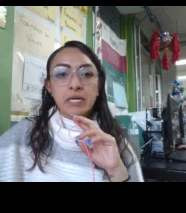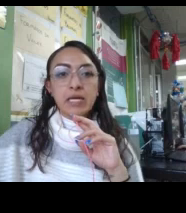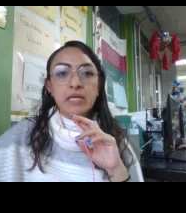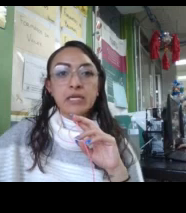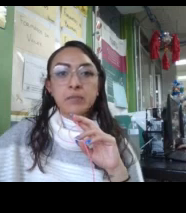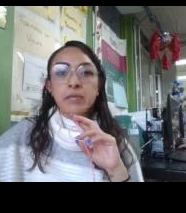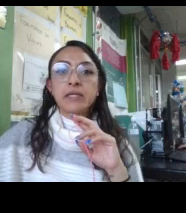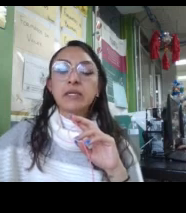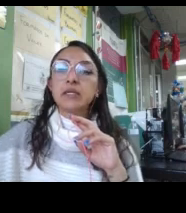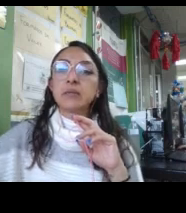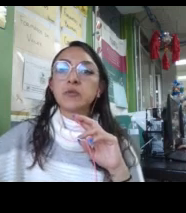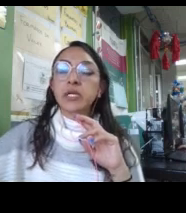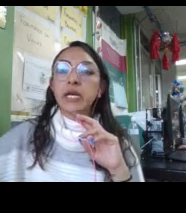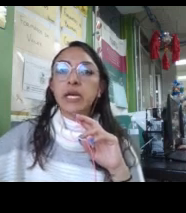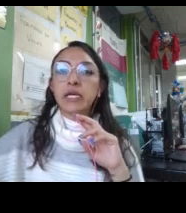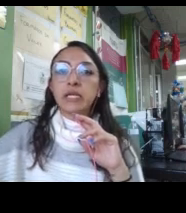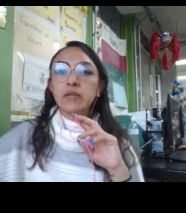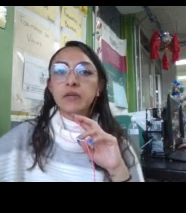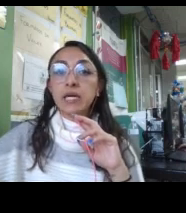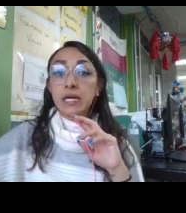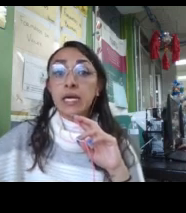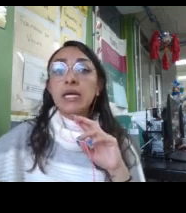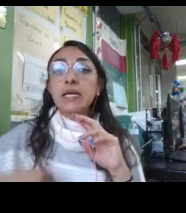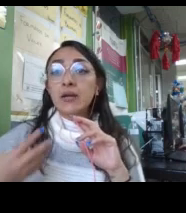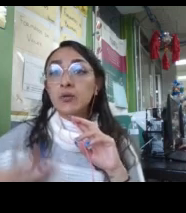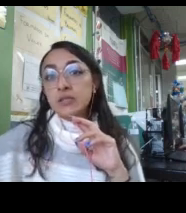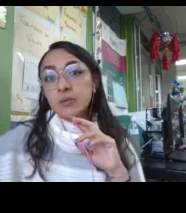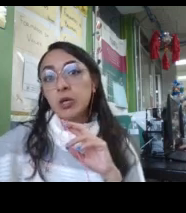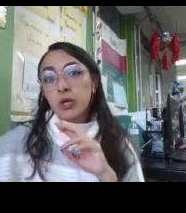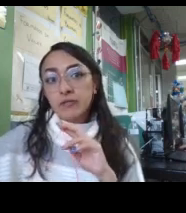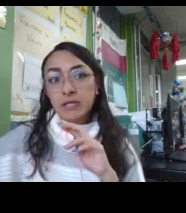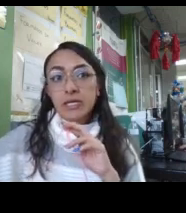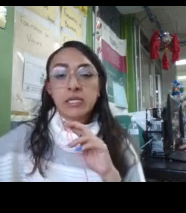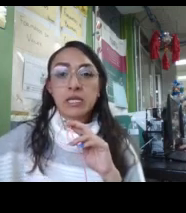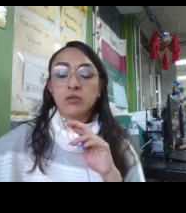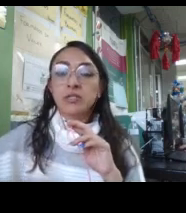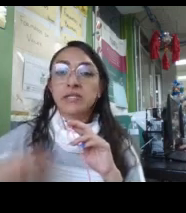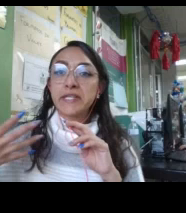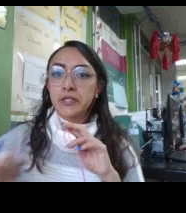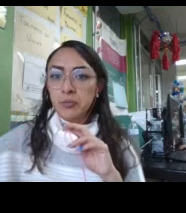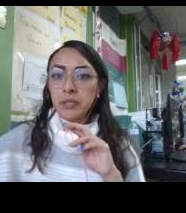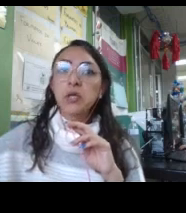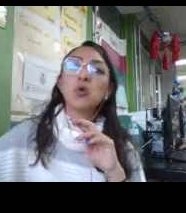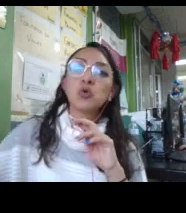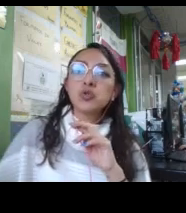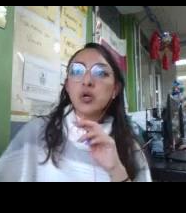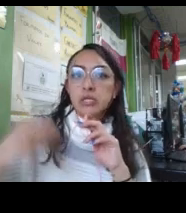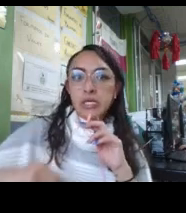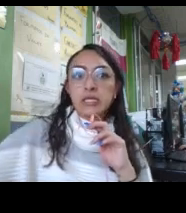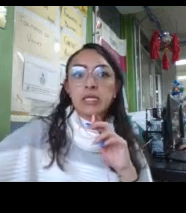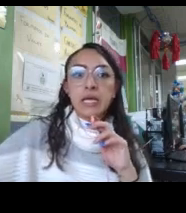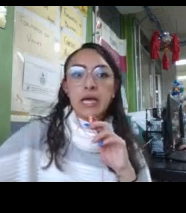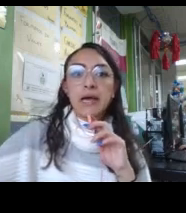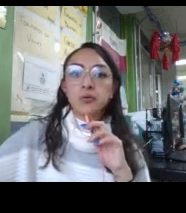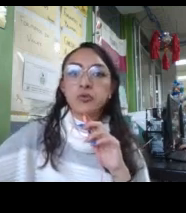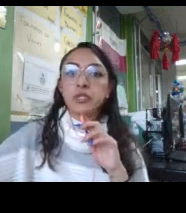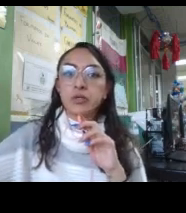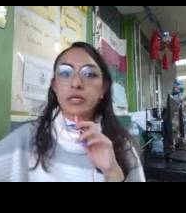este material, de repente tenemos que identificar que algunas bibliografías de donde se retoman justo